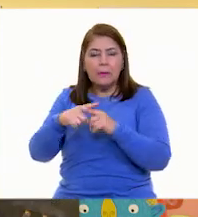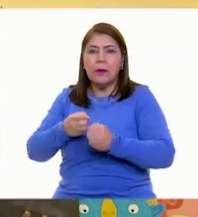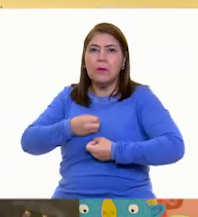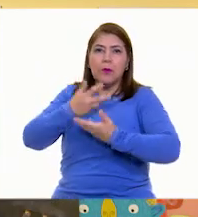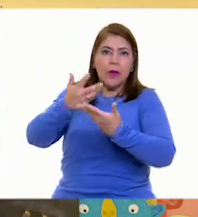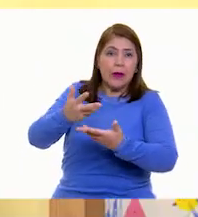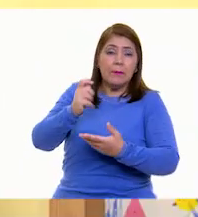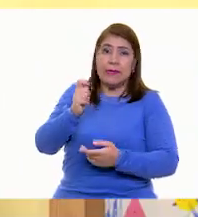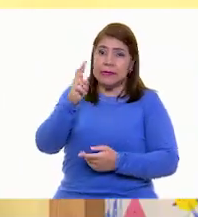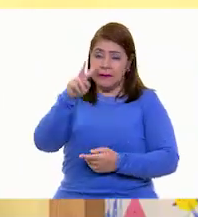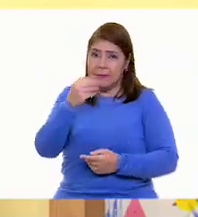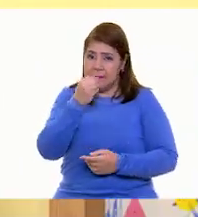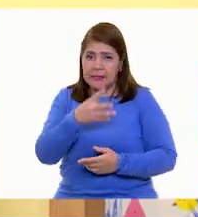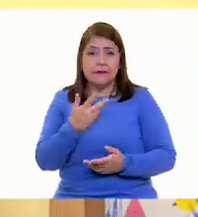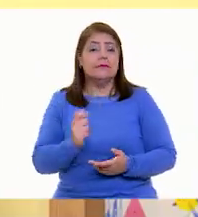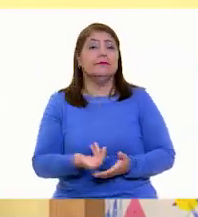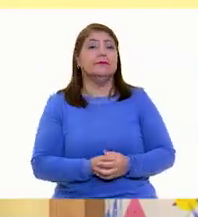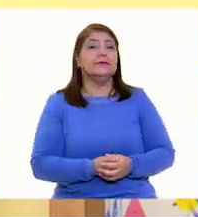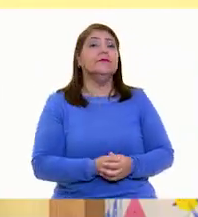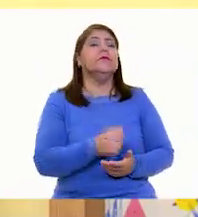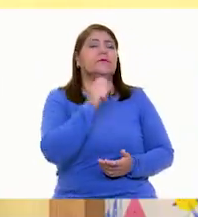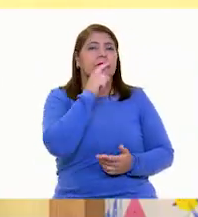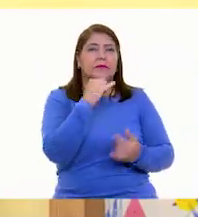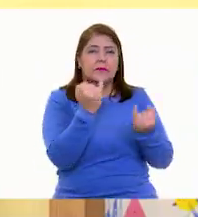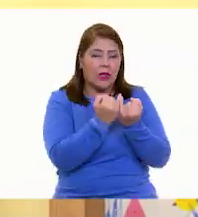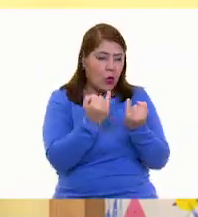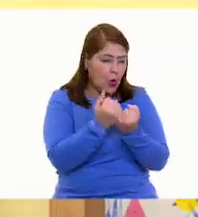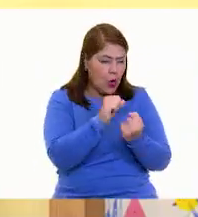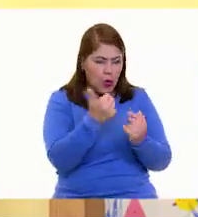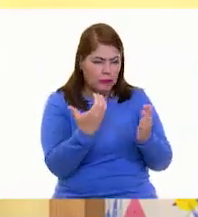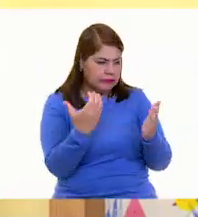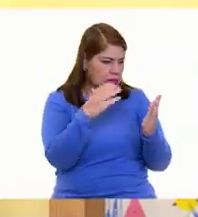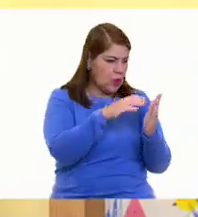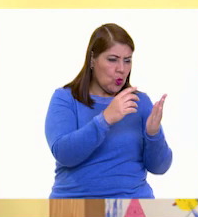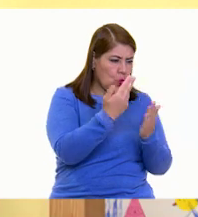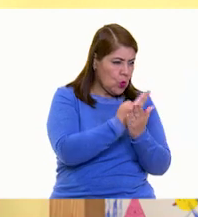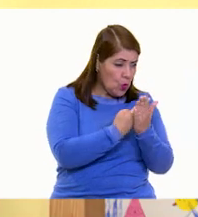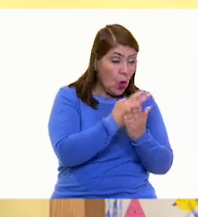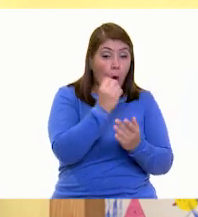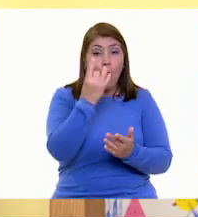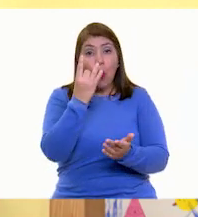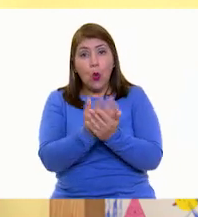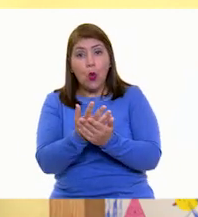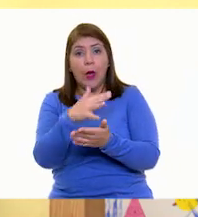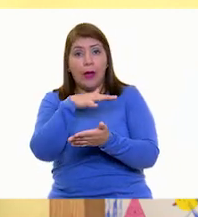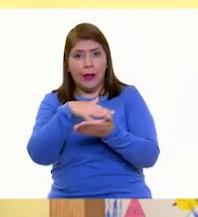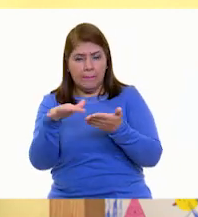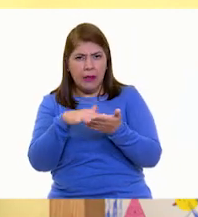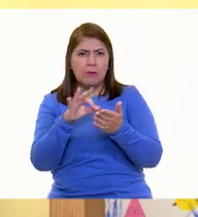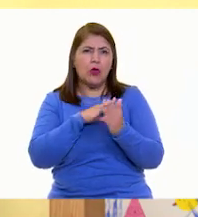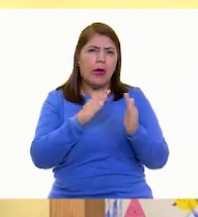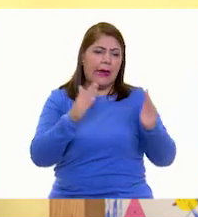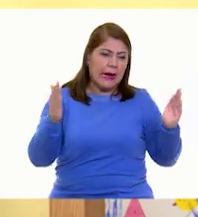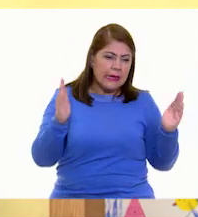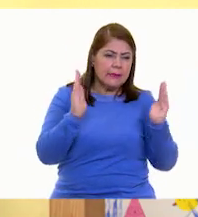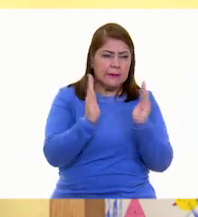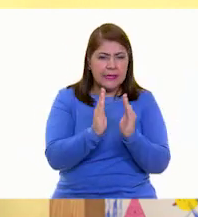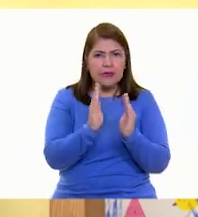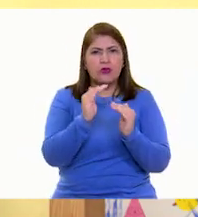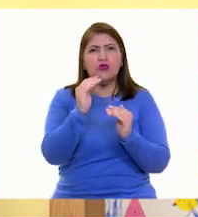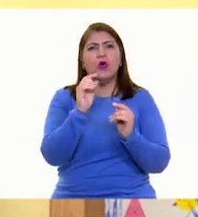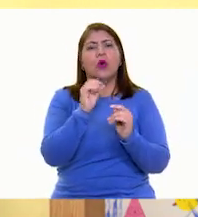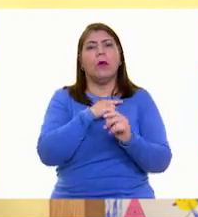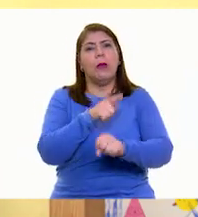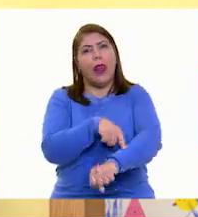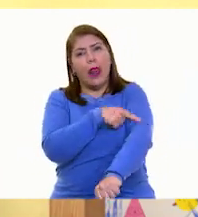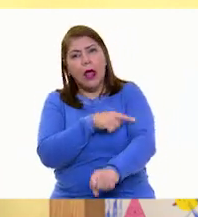poemas. También aquellos que solo contienen ilustraciones o solo texto. Pueden ser grandes, pequeños,